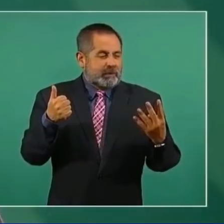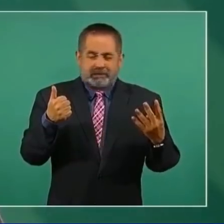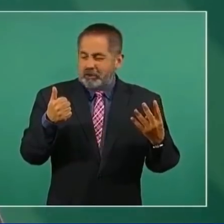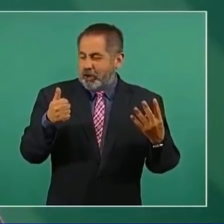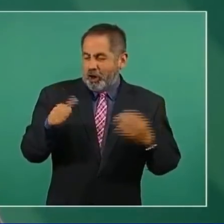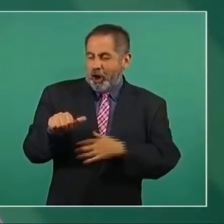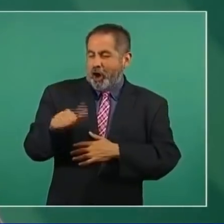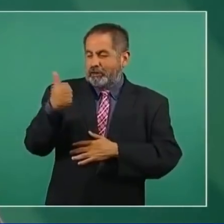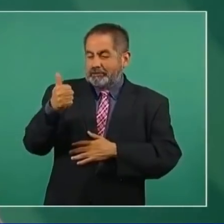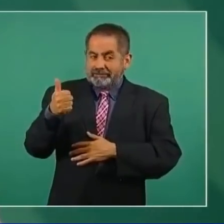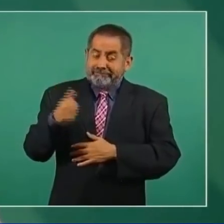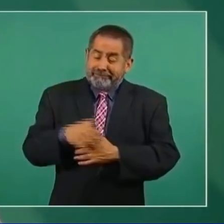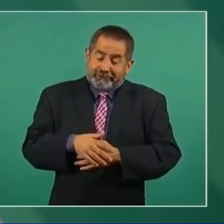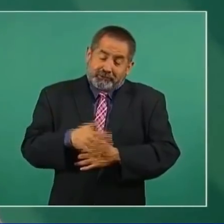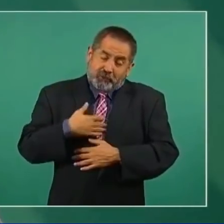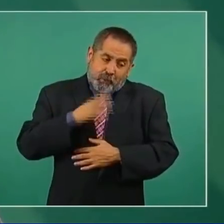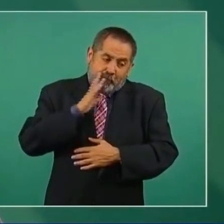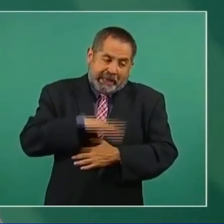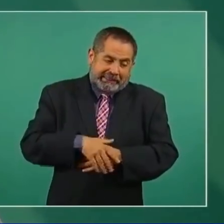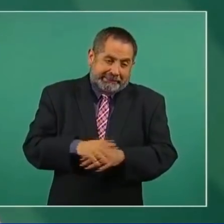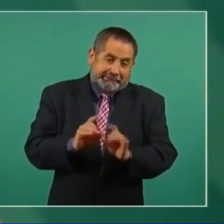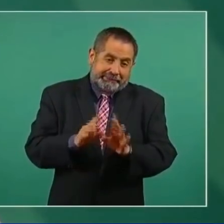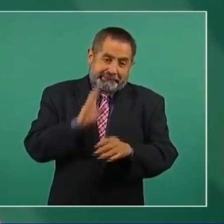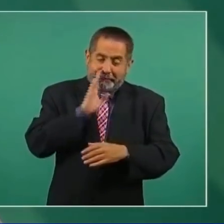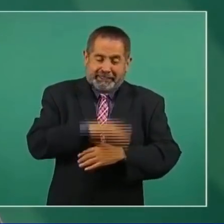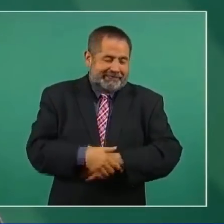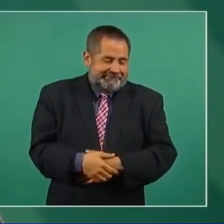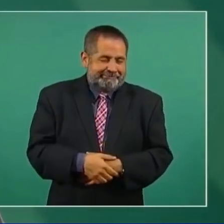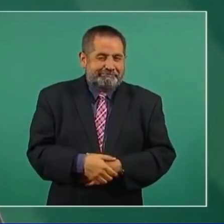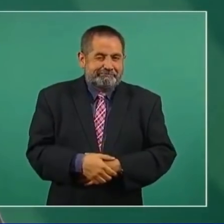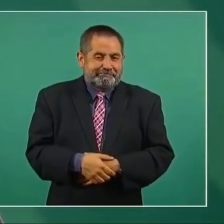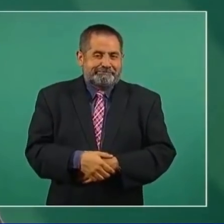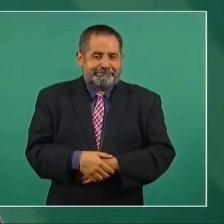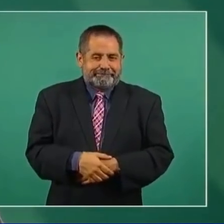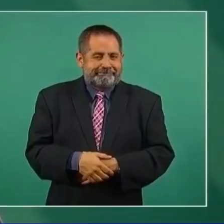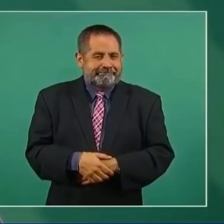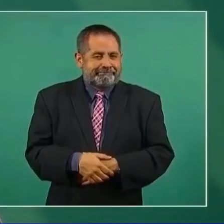Nos fue muy mal, muy mal.